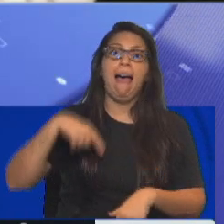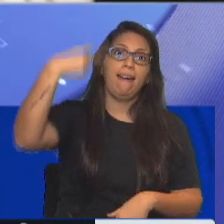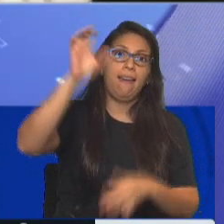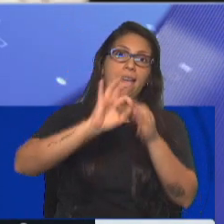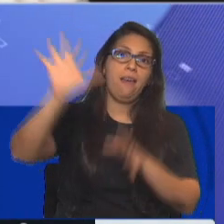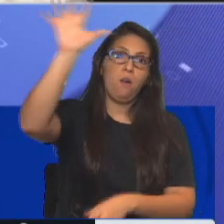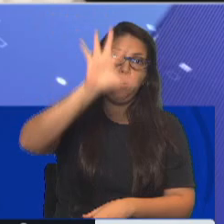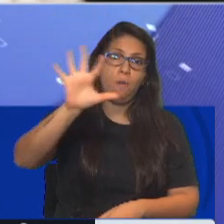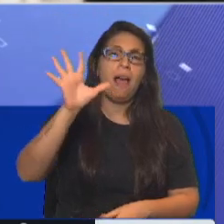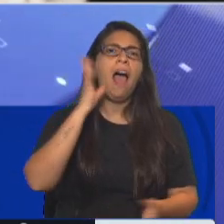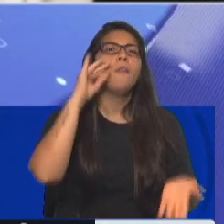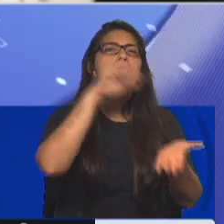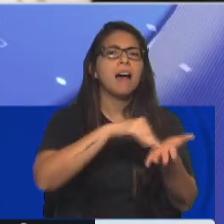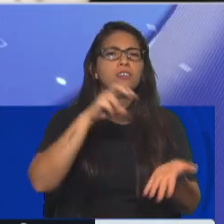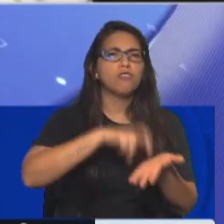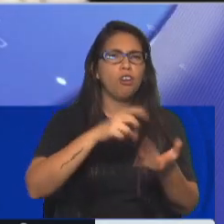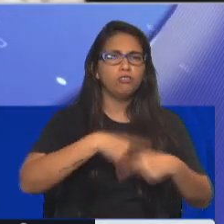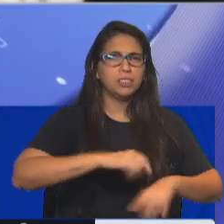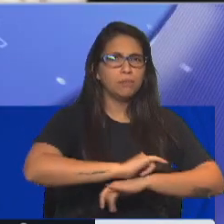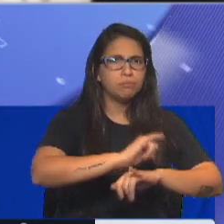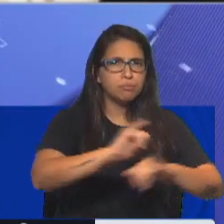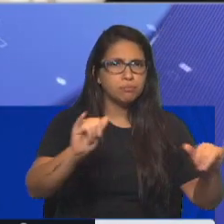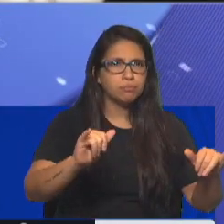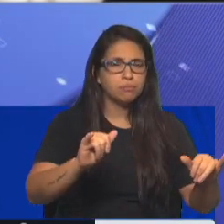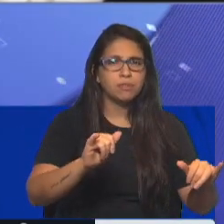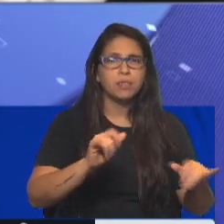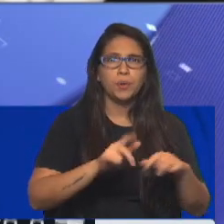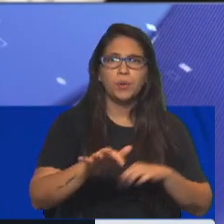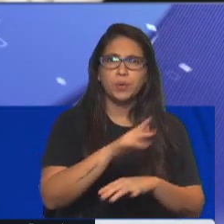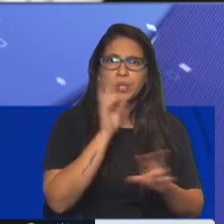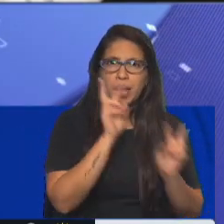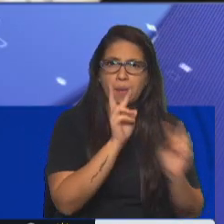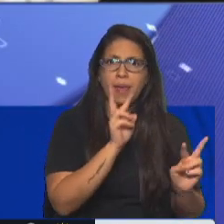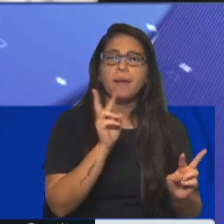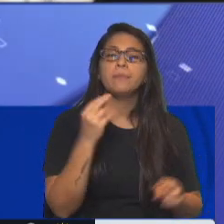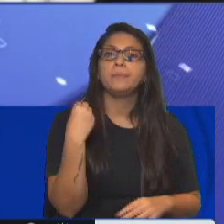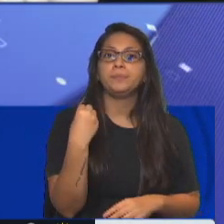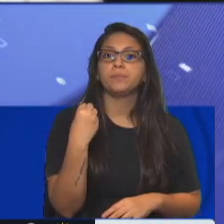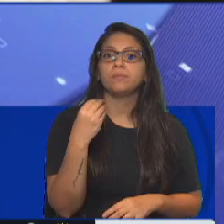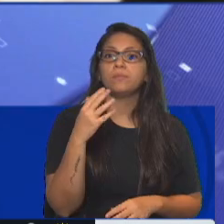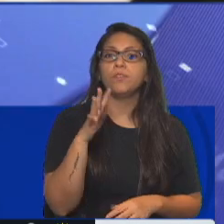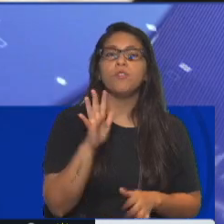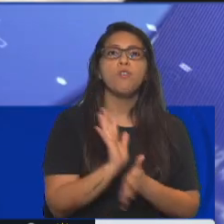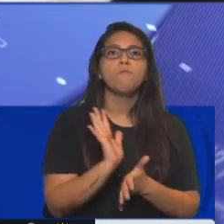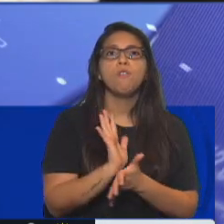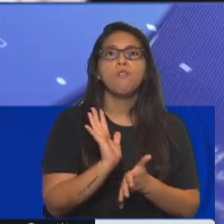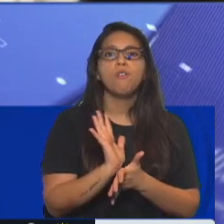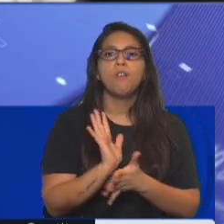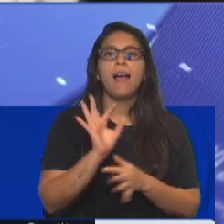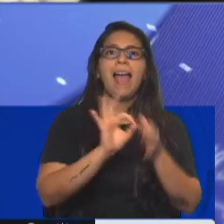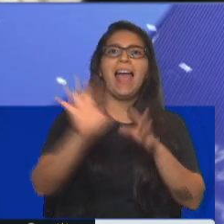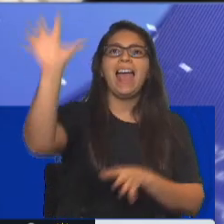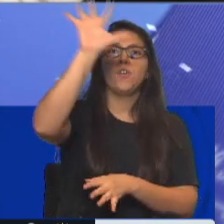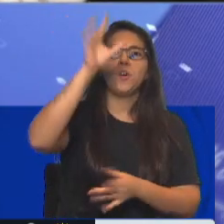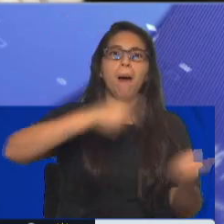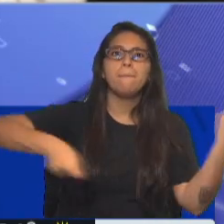corolario, algo que salió mucho en las noticias últimamente, el tema de la pérdida de lugar de posicionamiento de Europa como